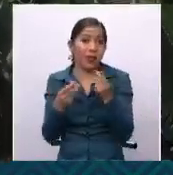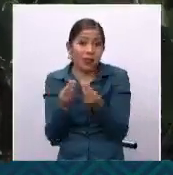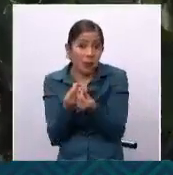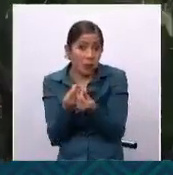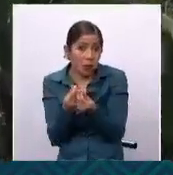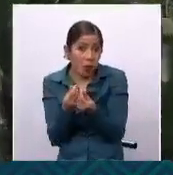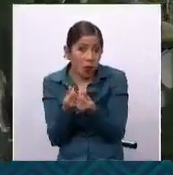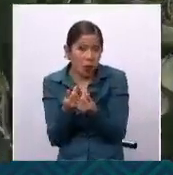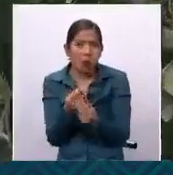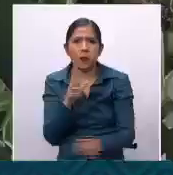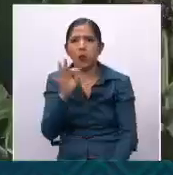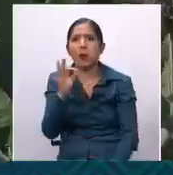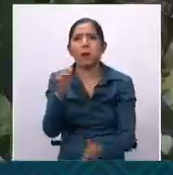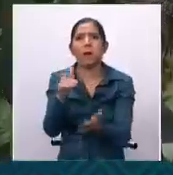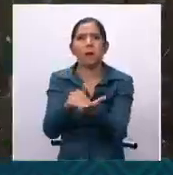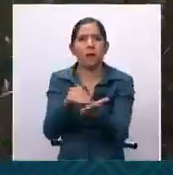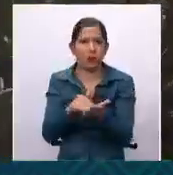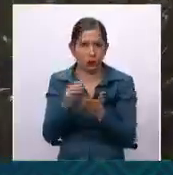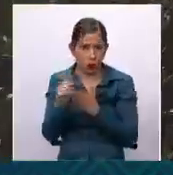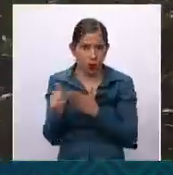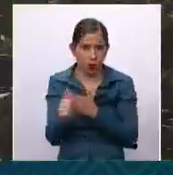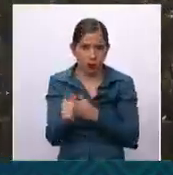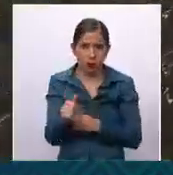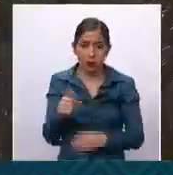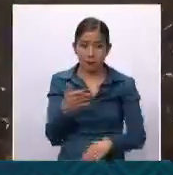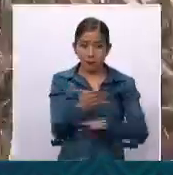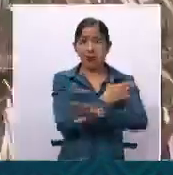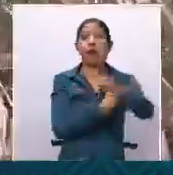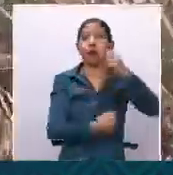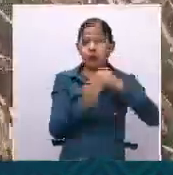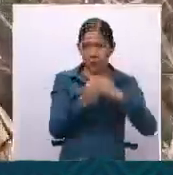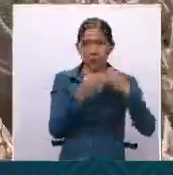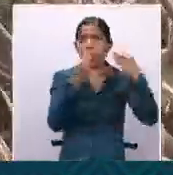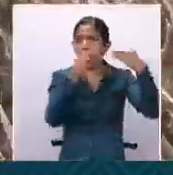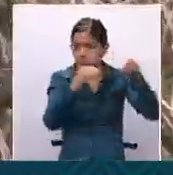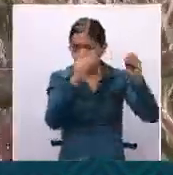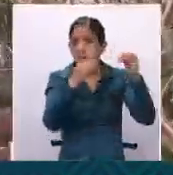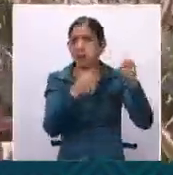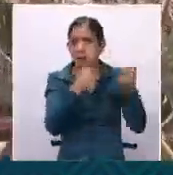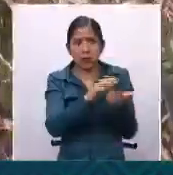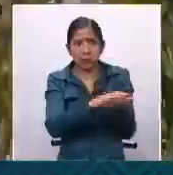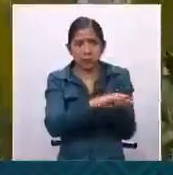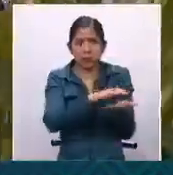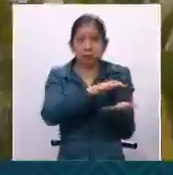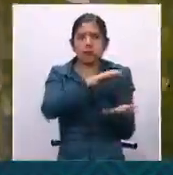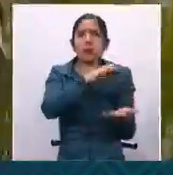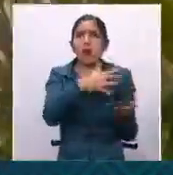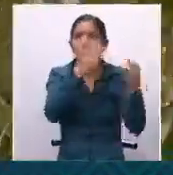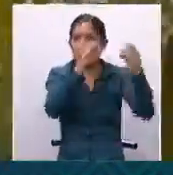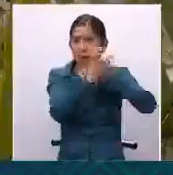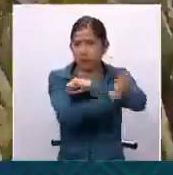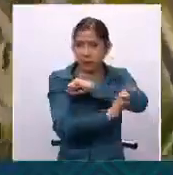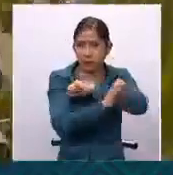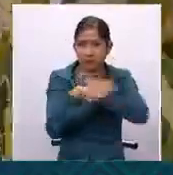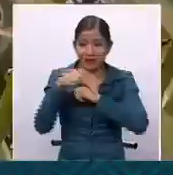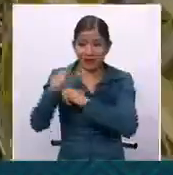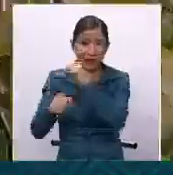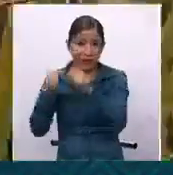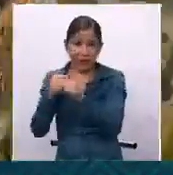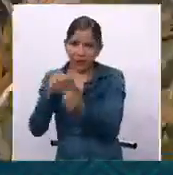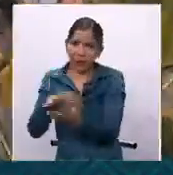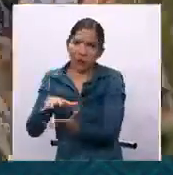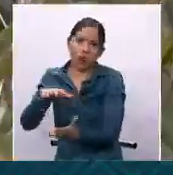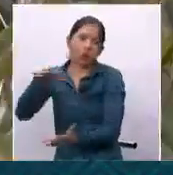fluida en 9 millones de dólares. El 2021 ya teníamos un importante crecimiento de nuestras exportaciones y el 2022 nos